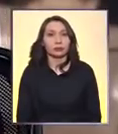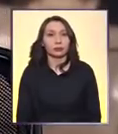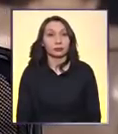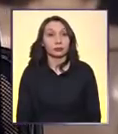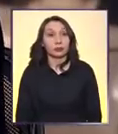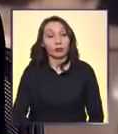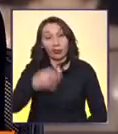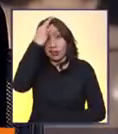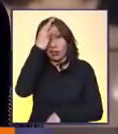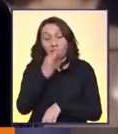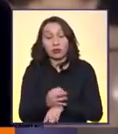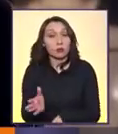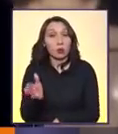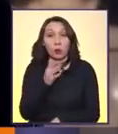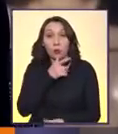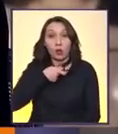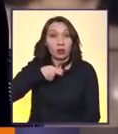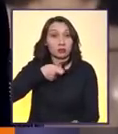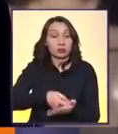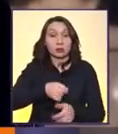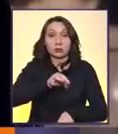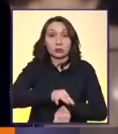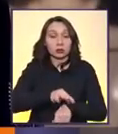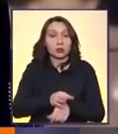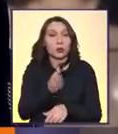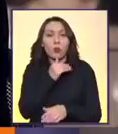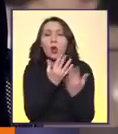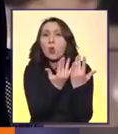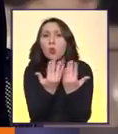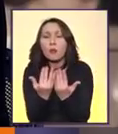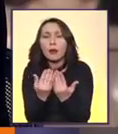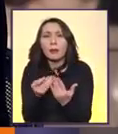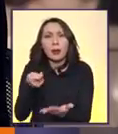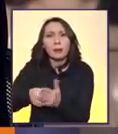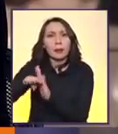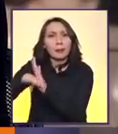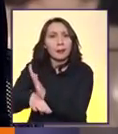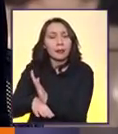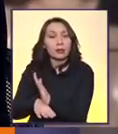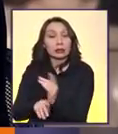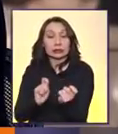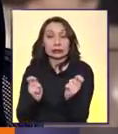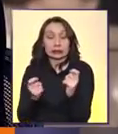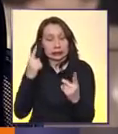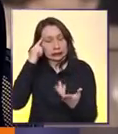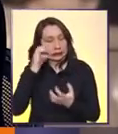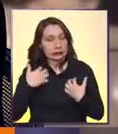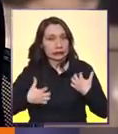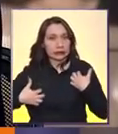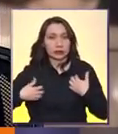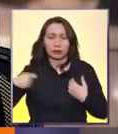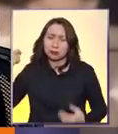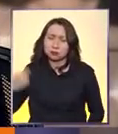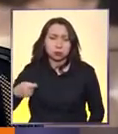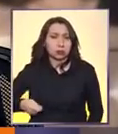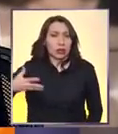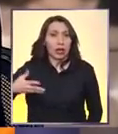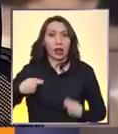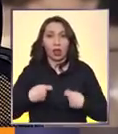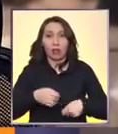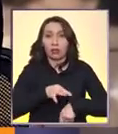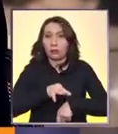Que una enfermedad no cuente con cobertura médica o no esté codificada, sin duda, se puede transformar en una pesadilla. Altos costos, gastos